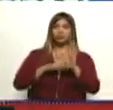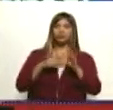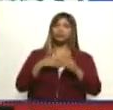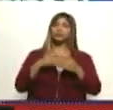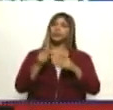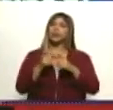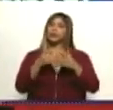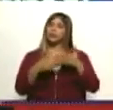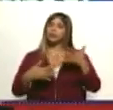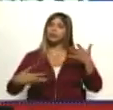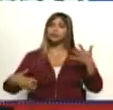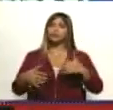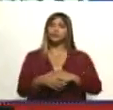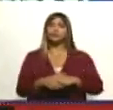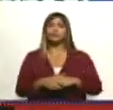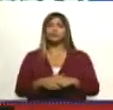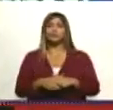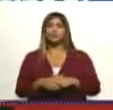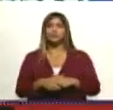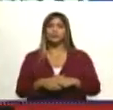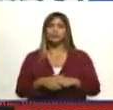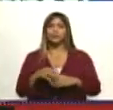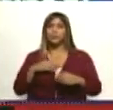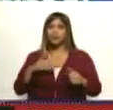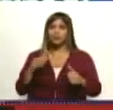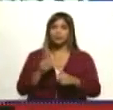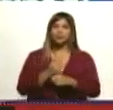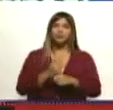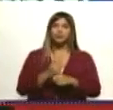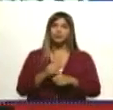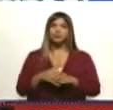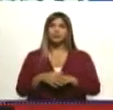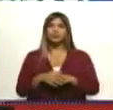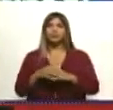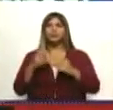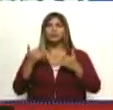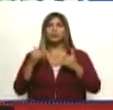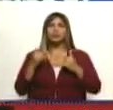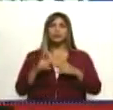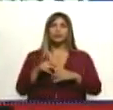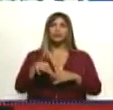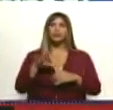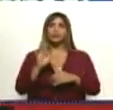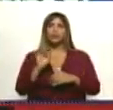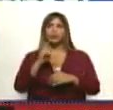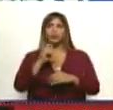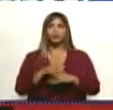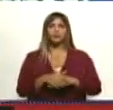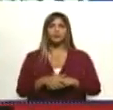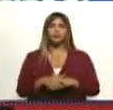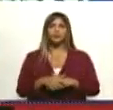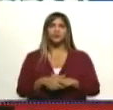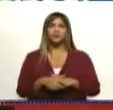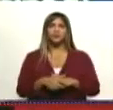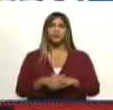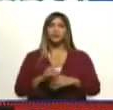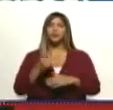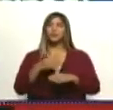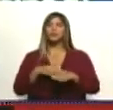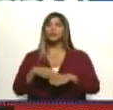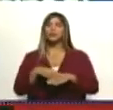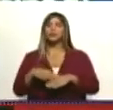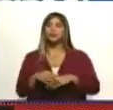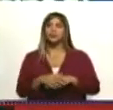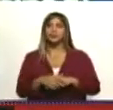poesía y al encontrarnos para celebrar estos cincuenta años señor Primer Ministro